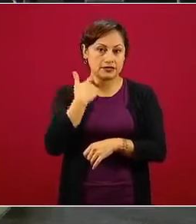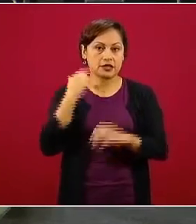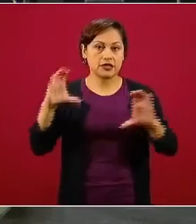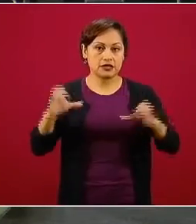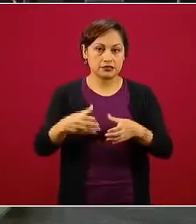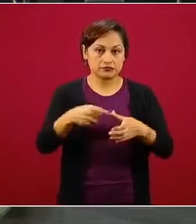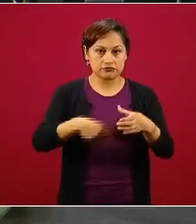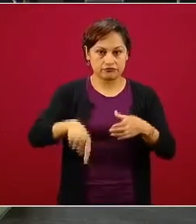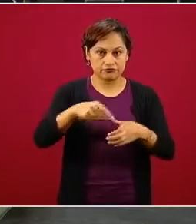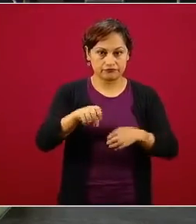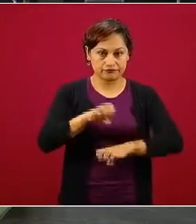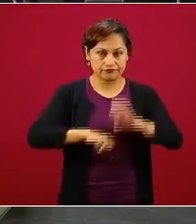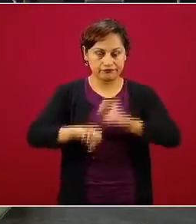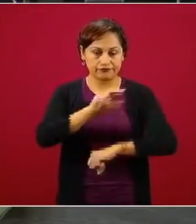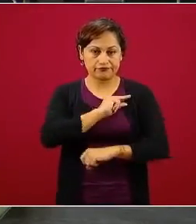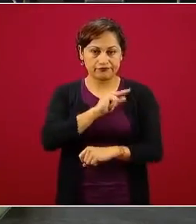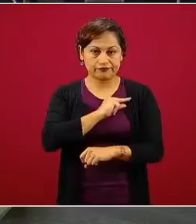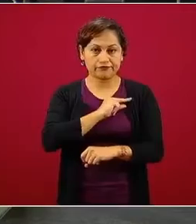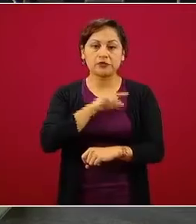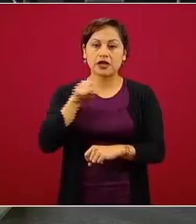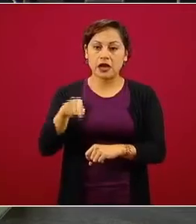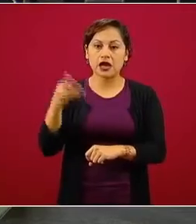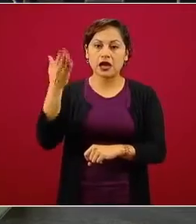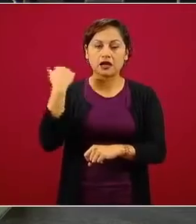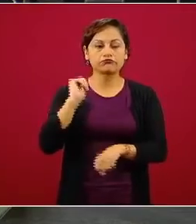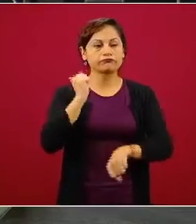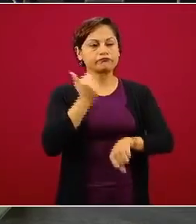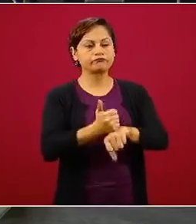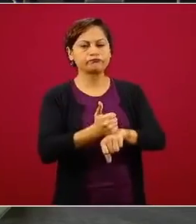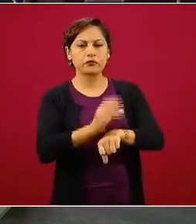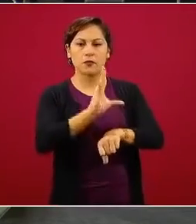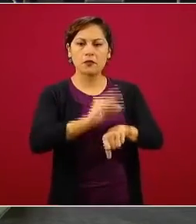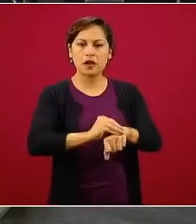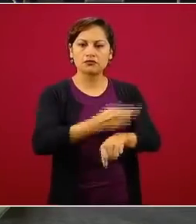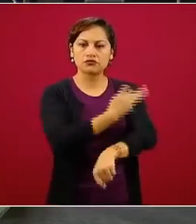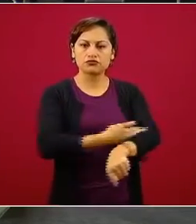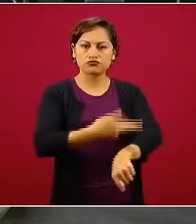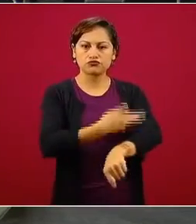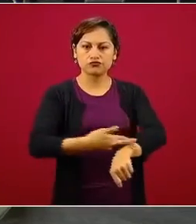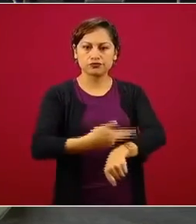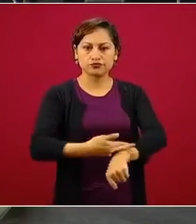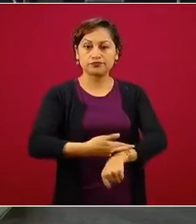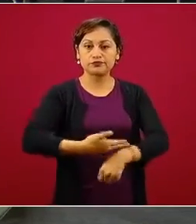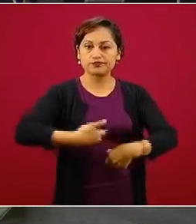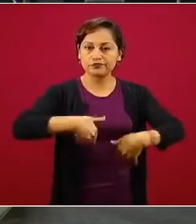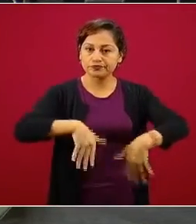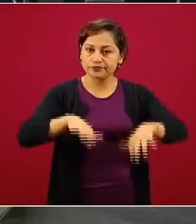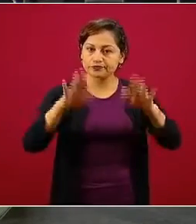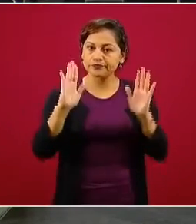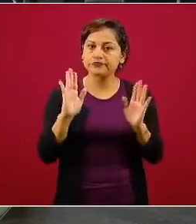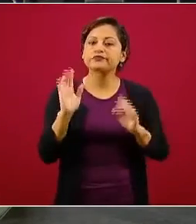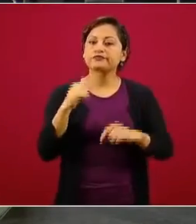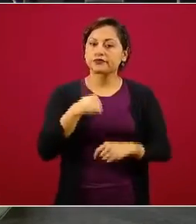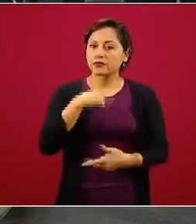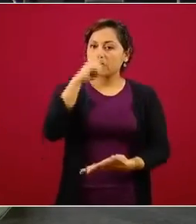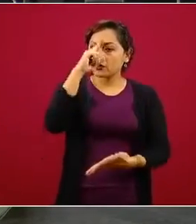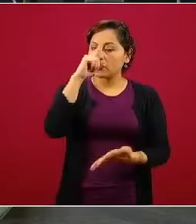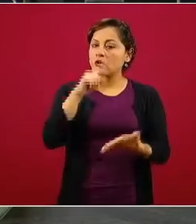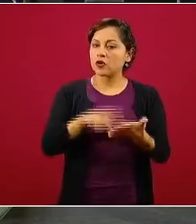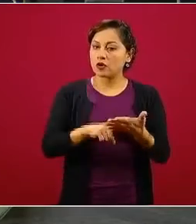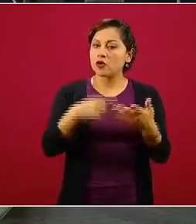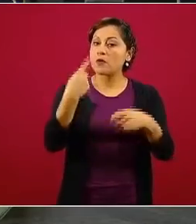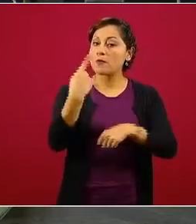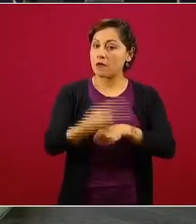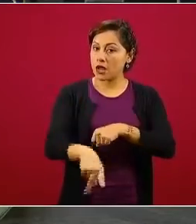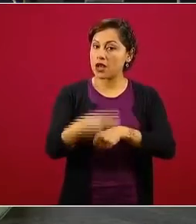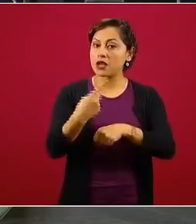esta serie de irregularidades que, bueno, llegan a peligrar vidas humanas, que me parece que no es poca la